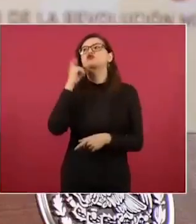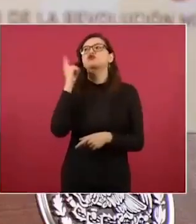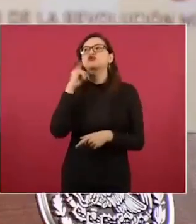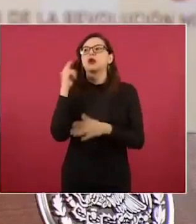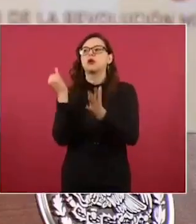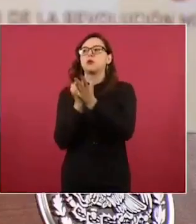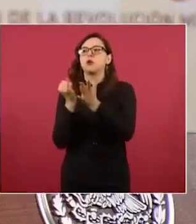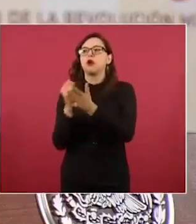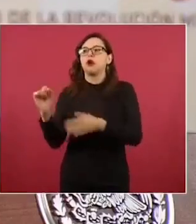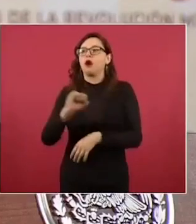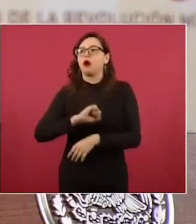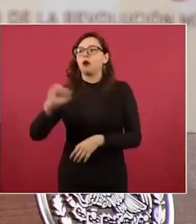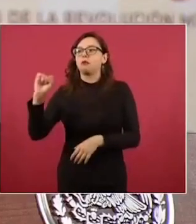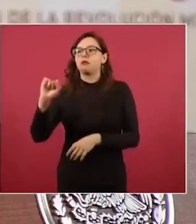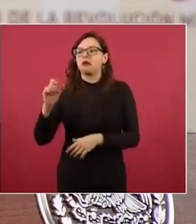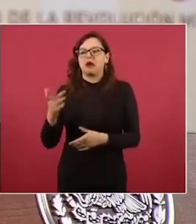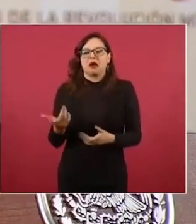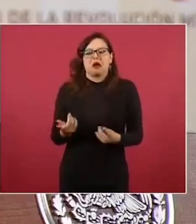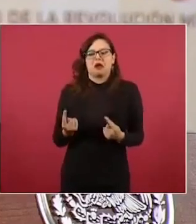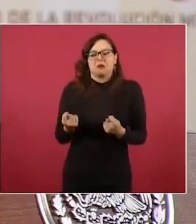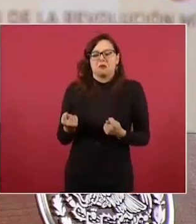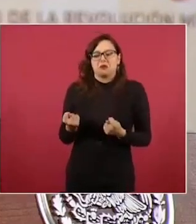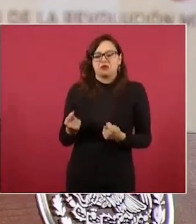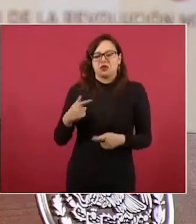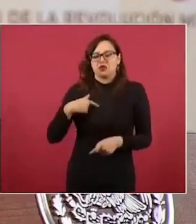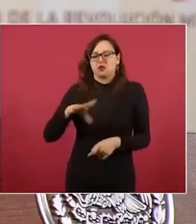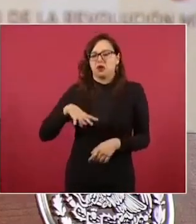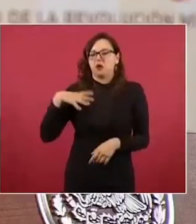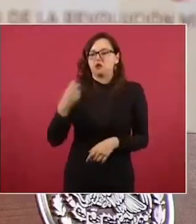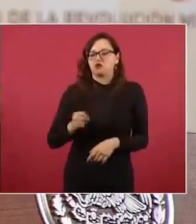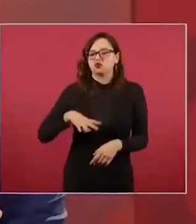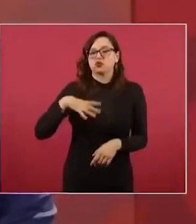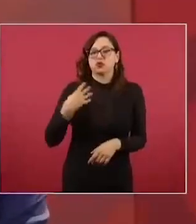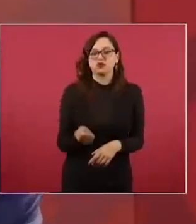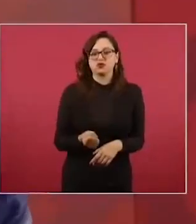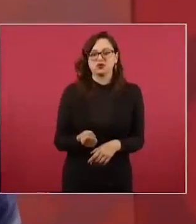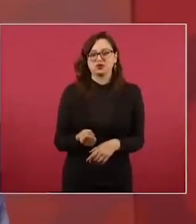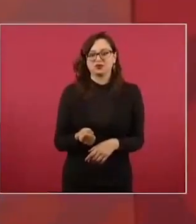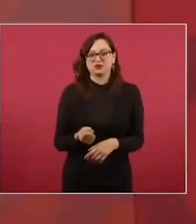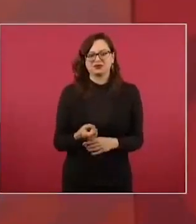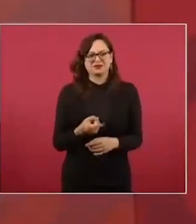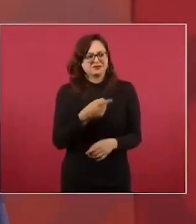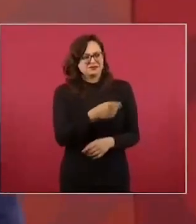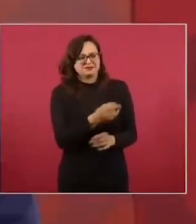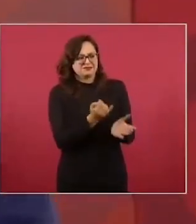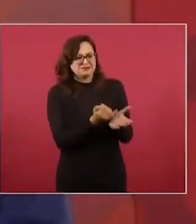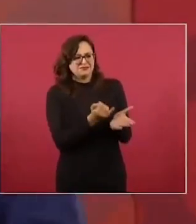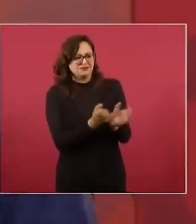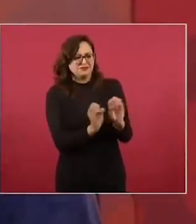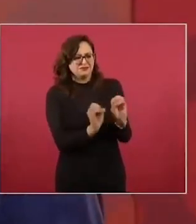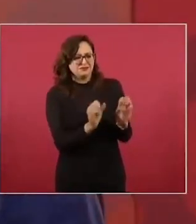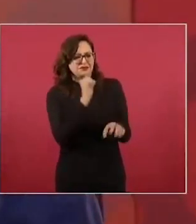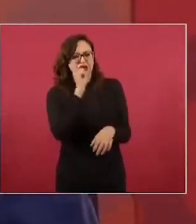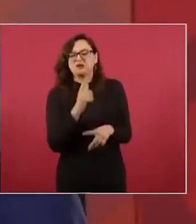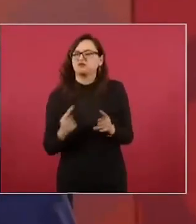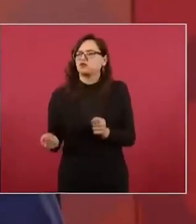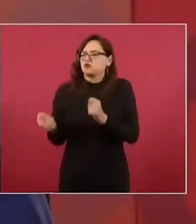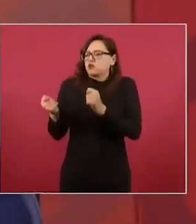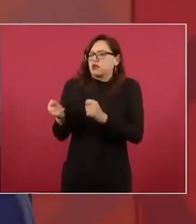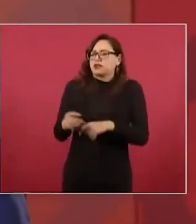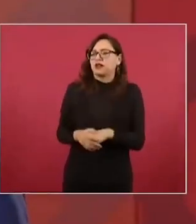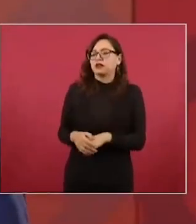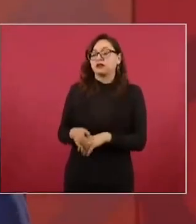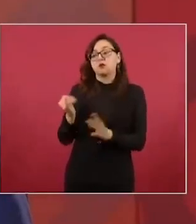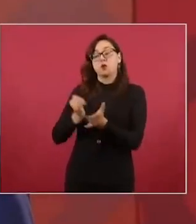todos. Y si hay un aumento del impuesto del 5 por ciento,